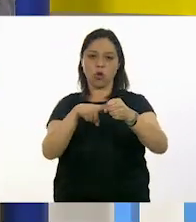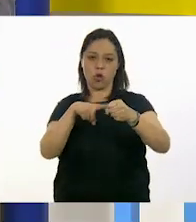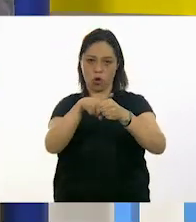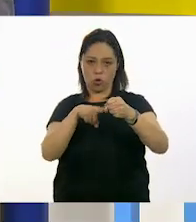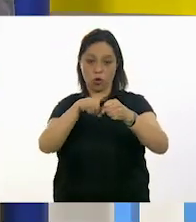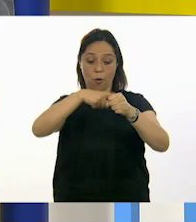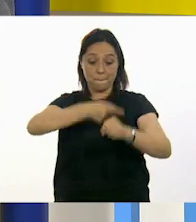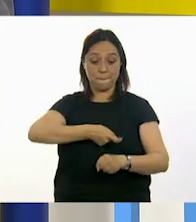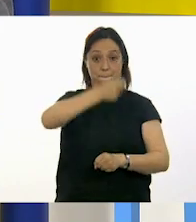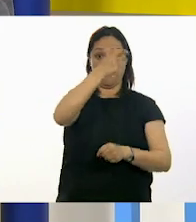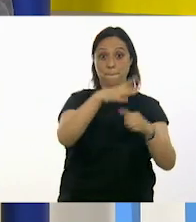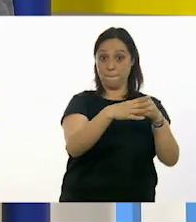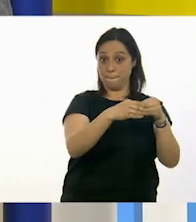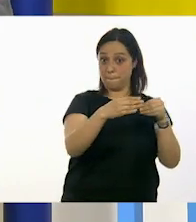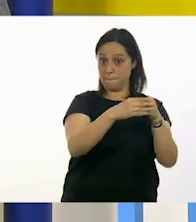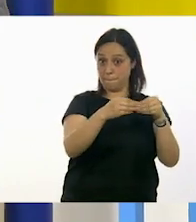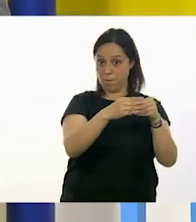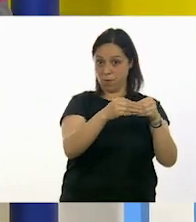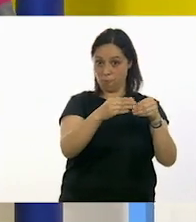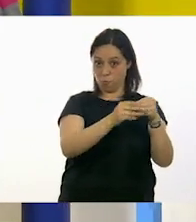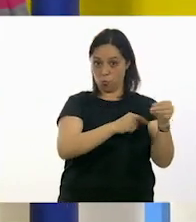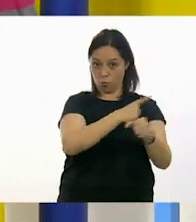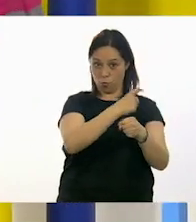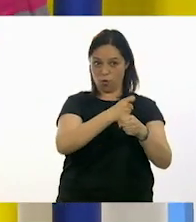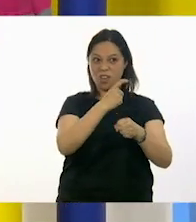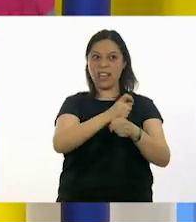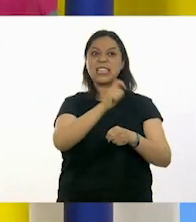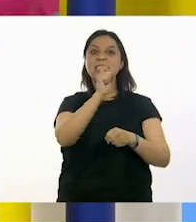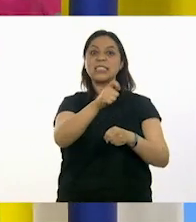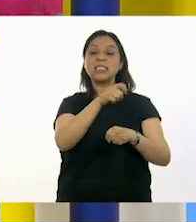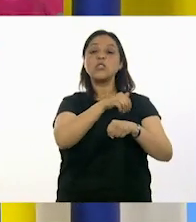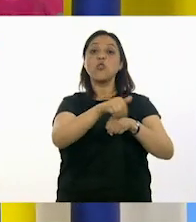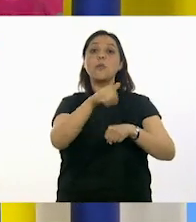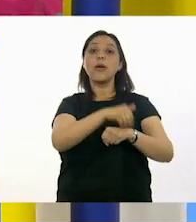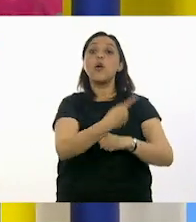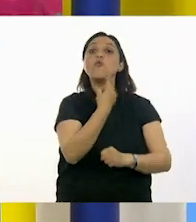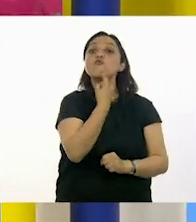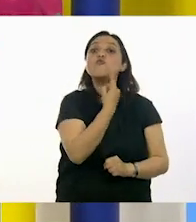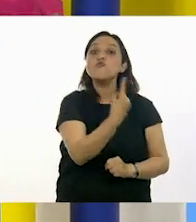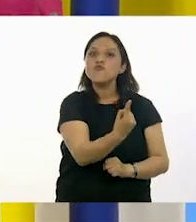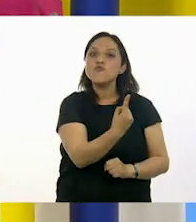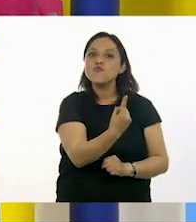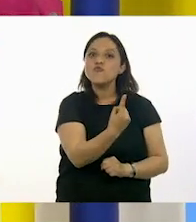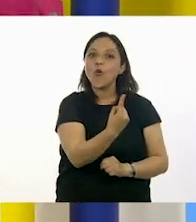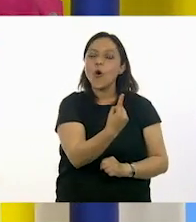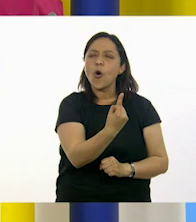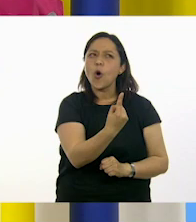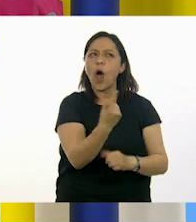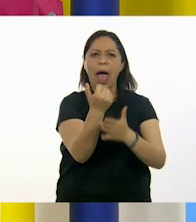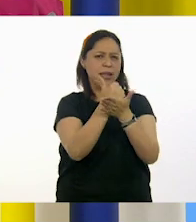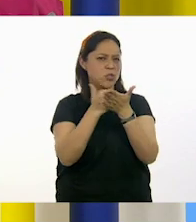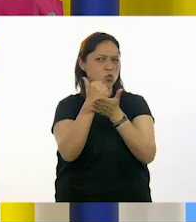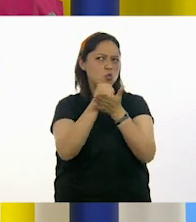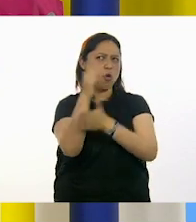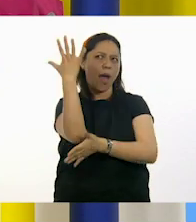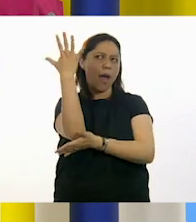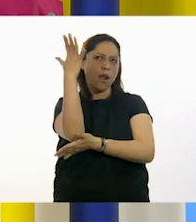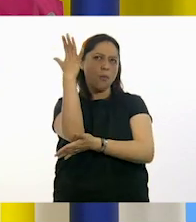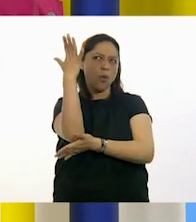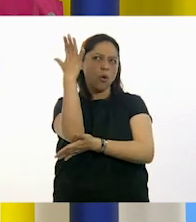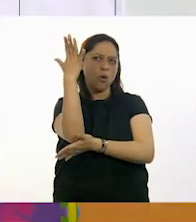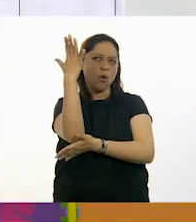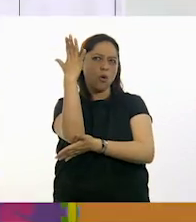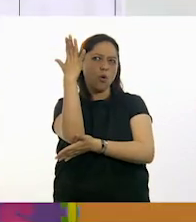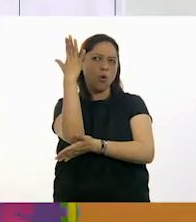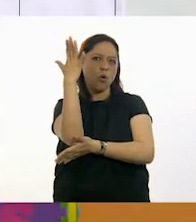fruto, que mi primer fruto es el número 1 en azul. Uno